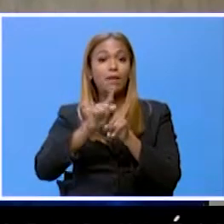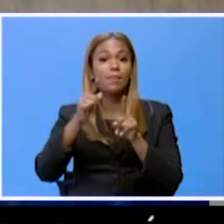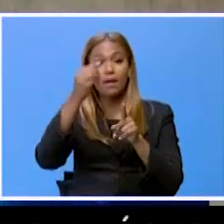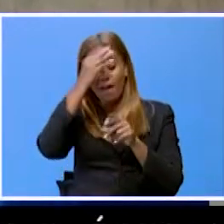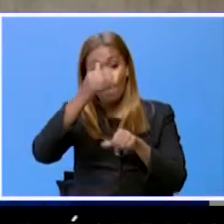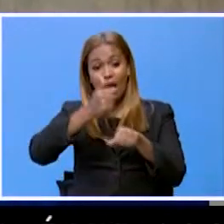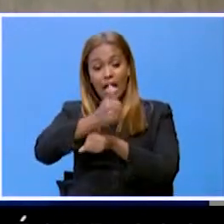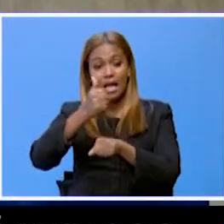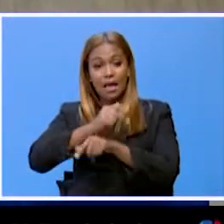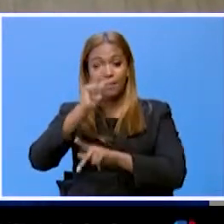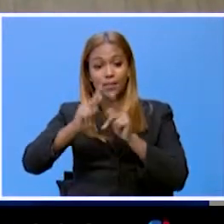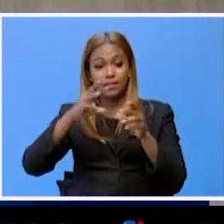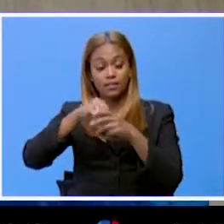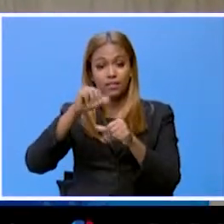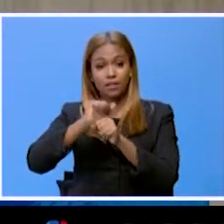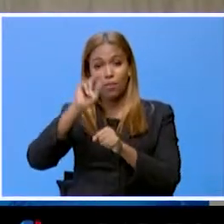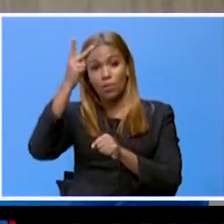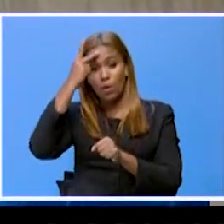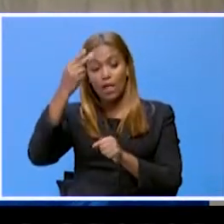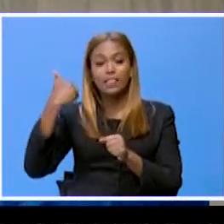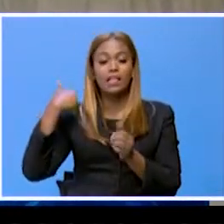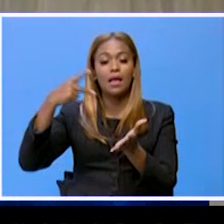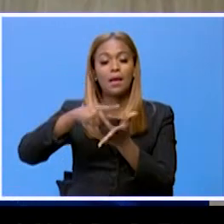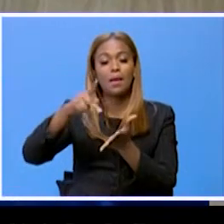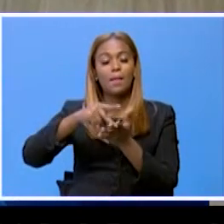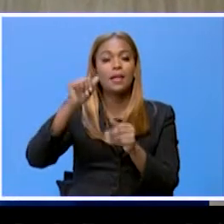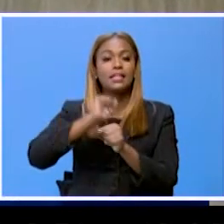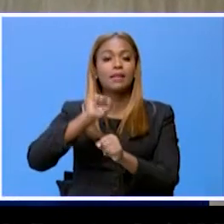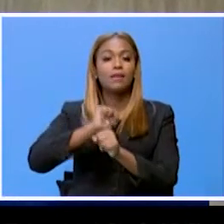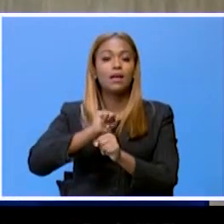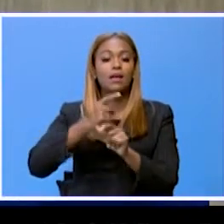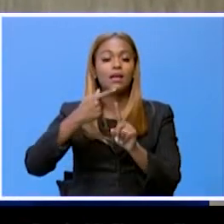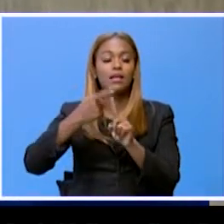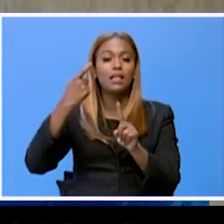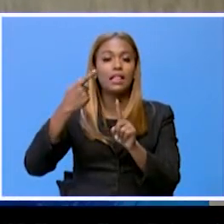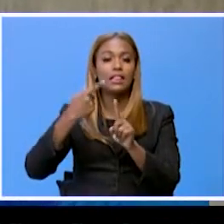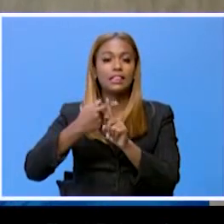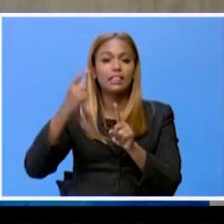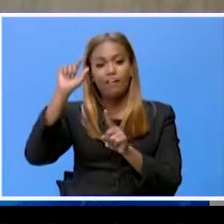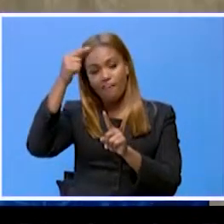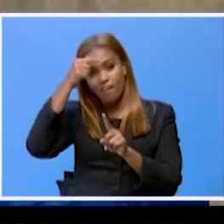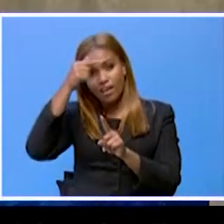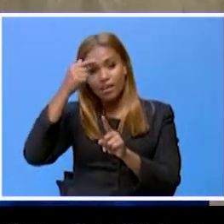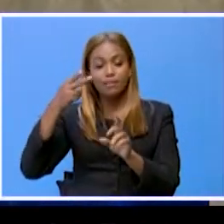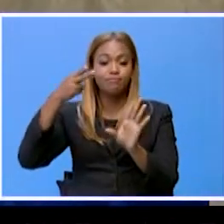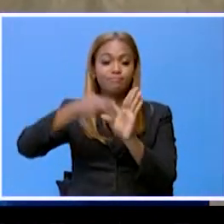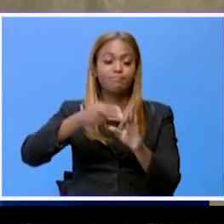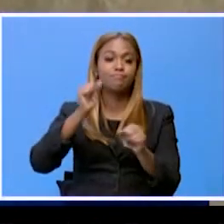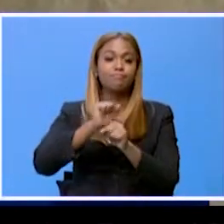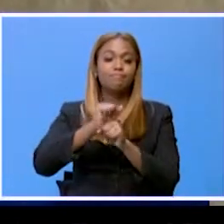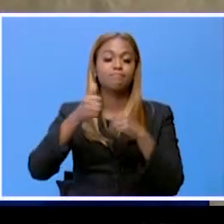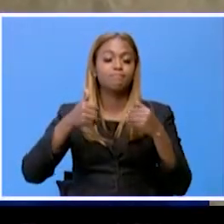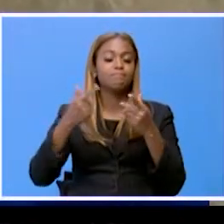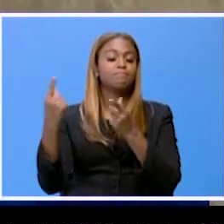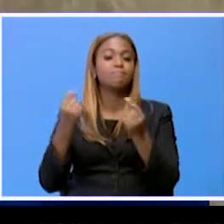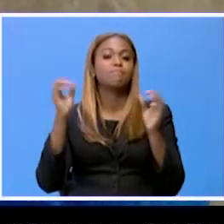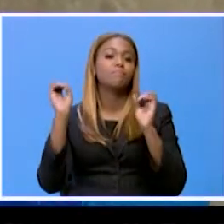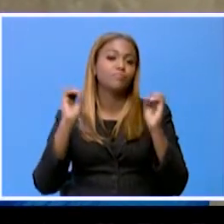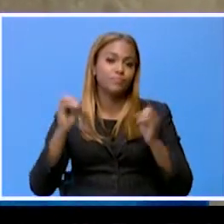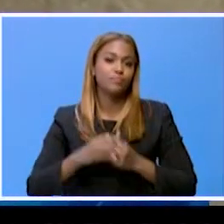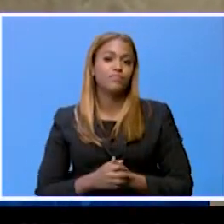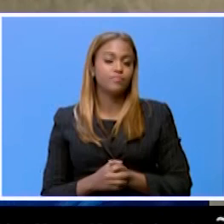acusaciones de que empleados públicos gozaban de un salario proveniente de las arcas del Estado sin ejercer sus